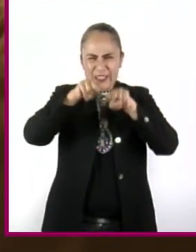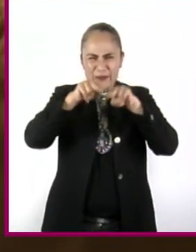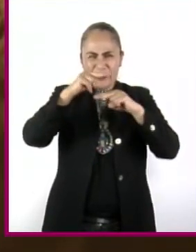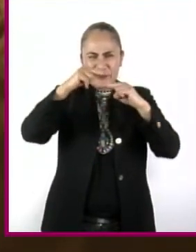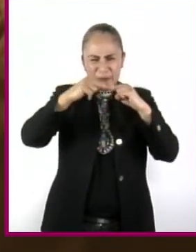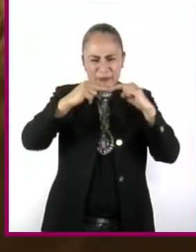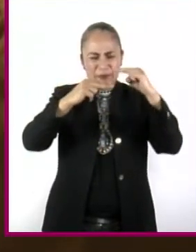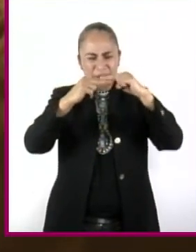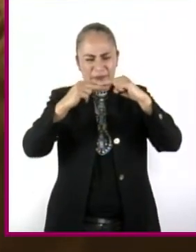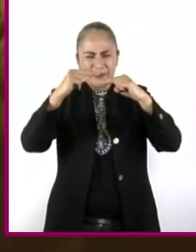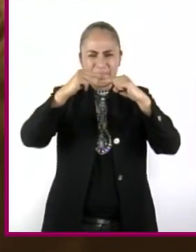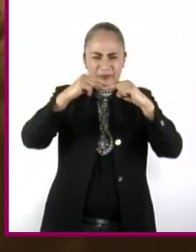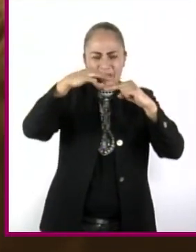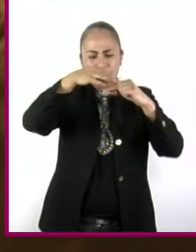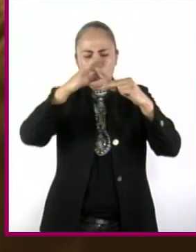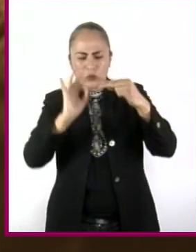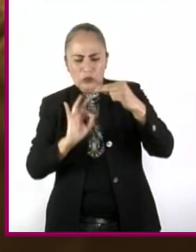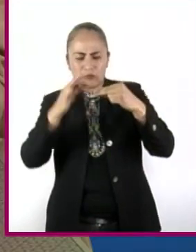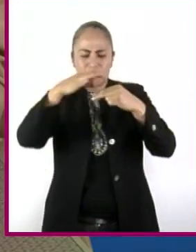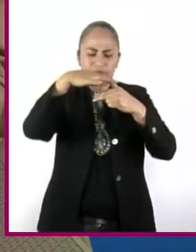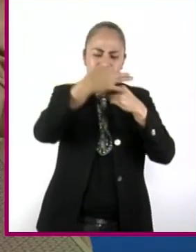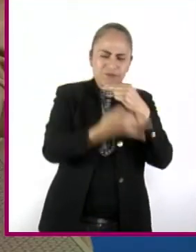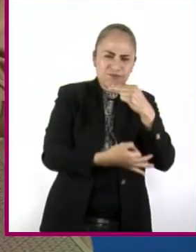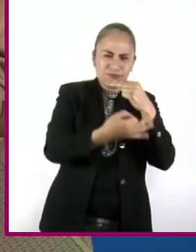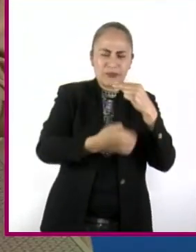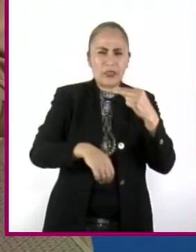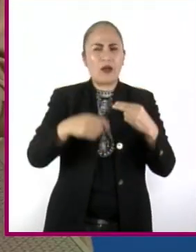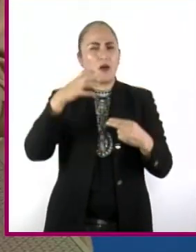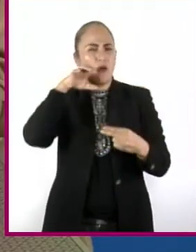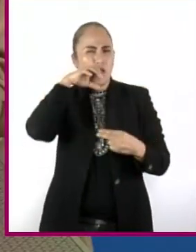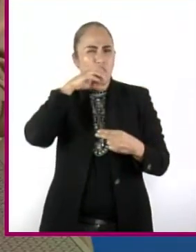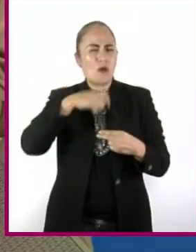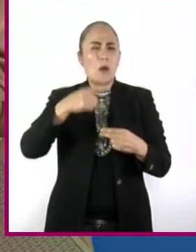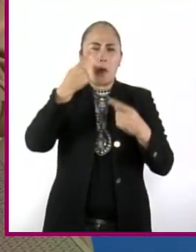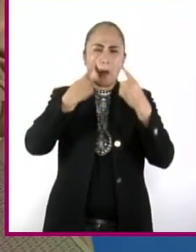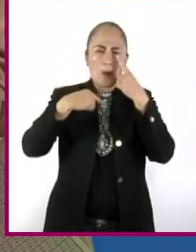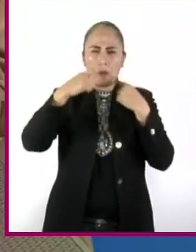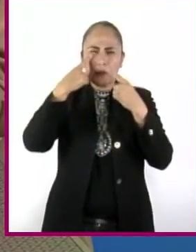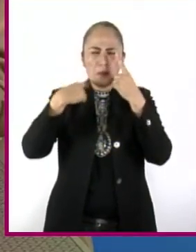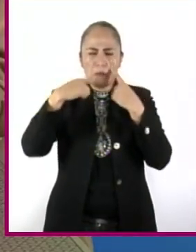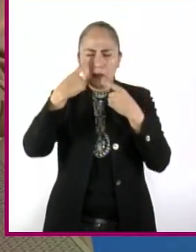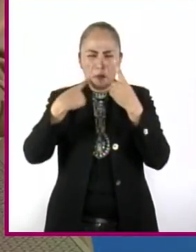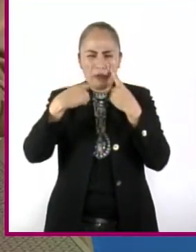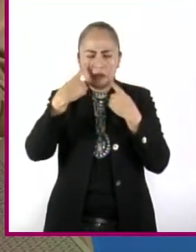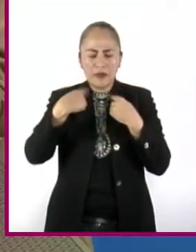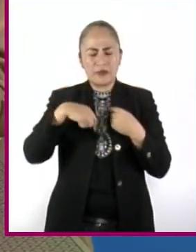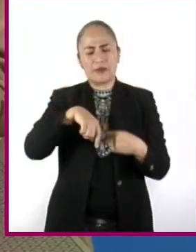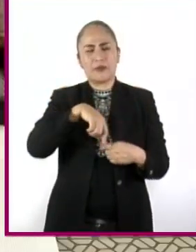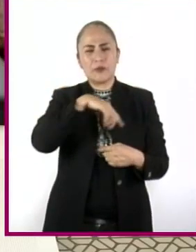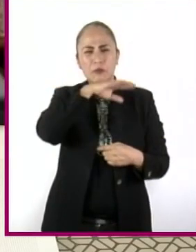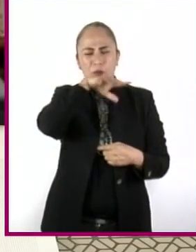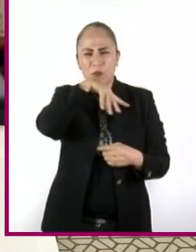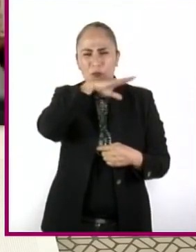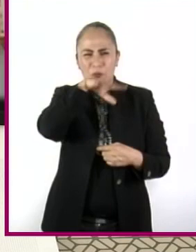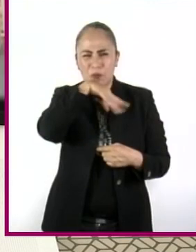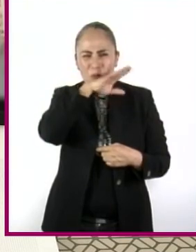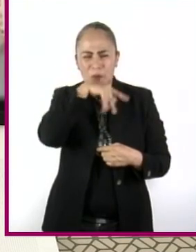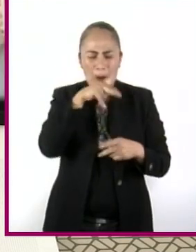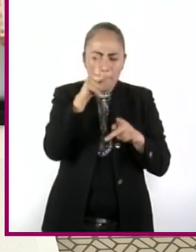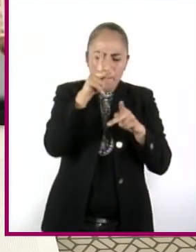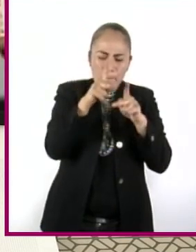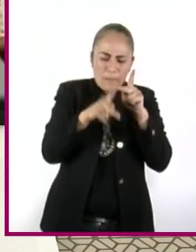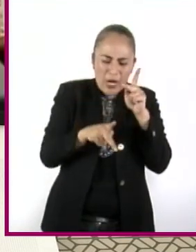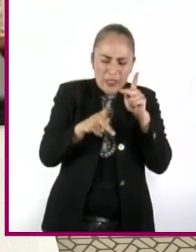ahora vamos de regreso, vamos desde adentro de la cebolla, viendo cómo se integran las distintas